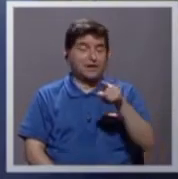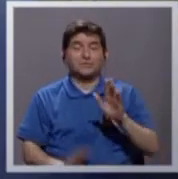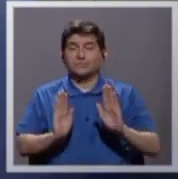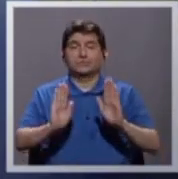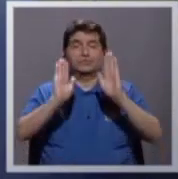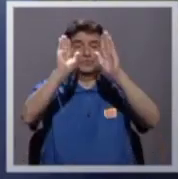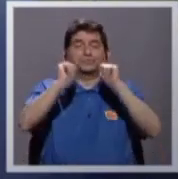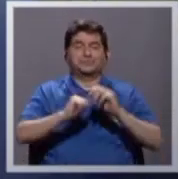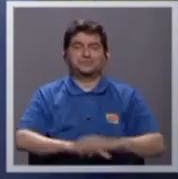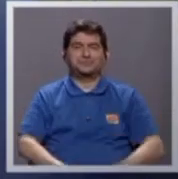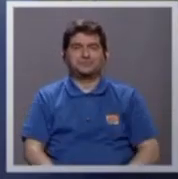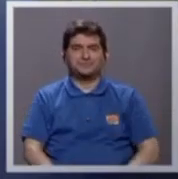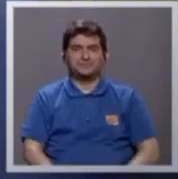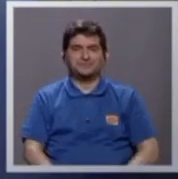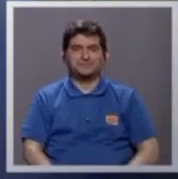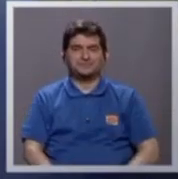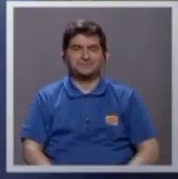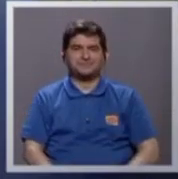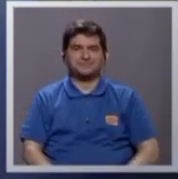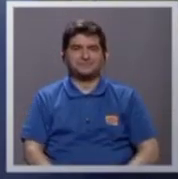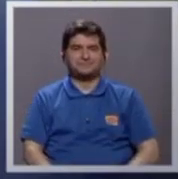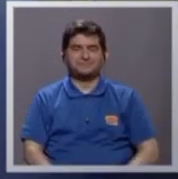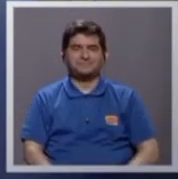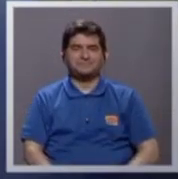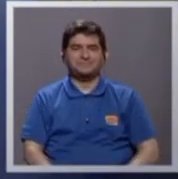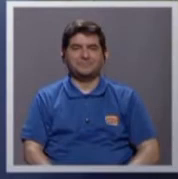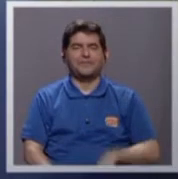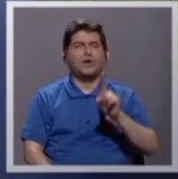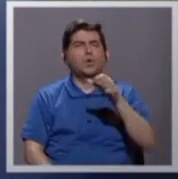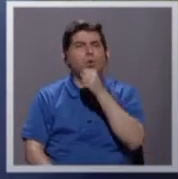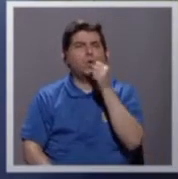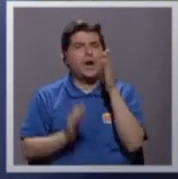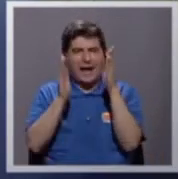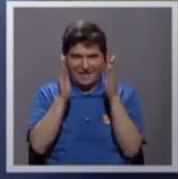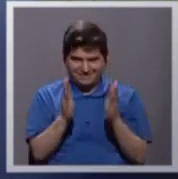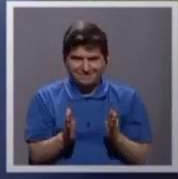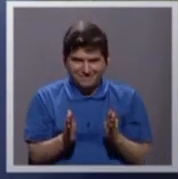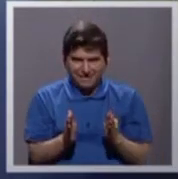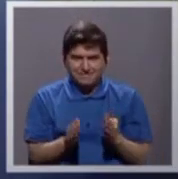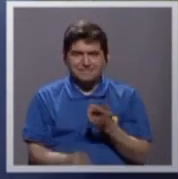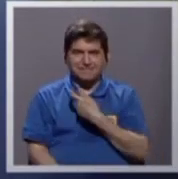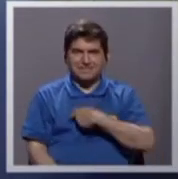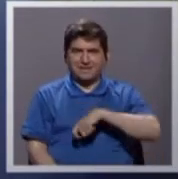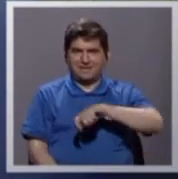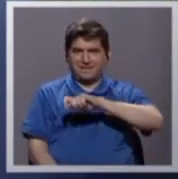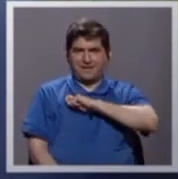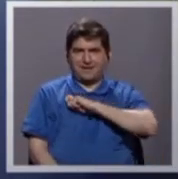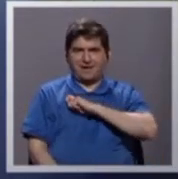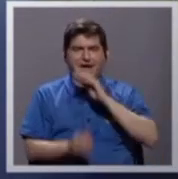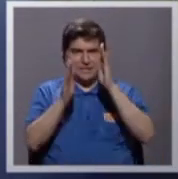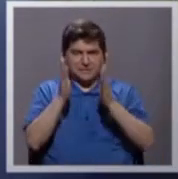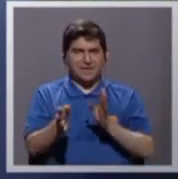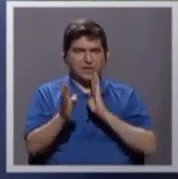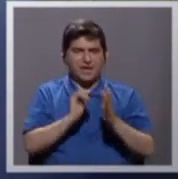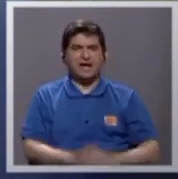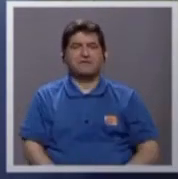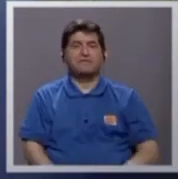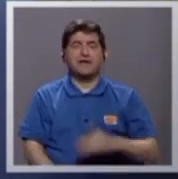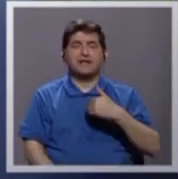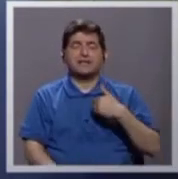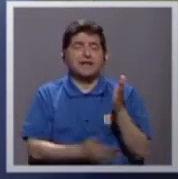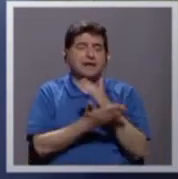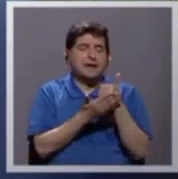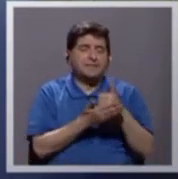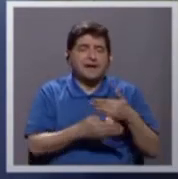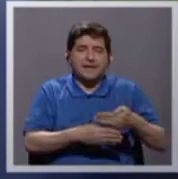espectacular. Bueno, hay un cantante español que habla de quien tiene pedacitos